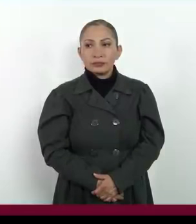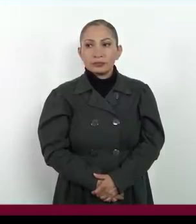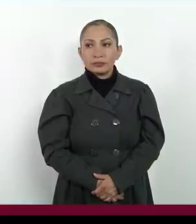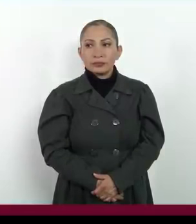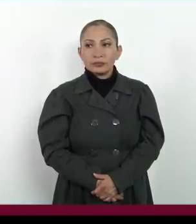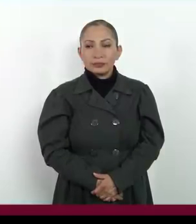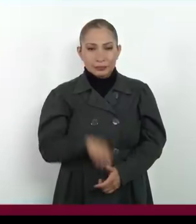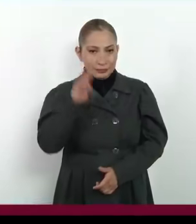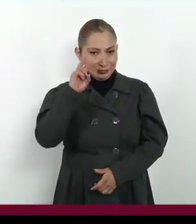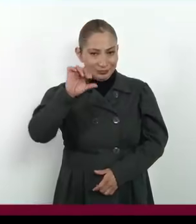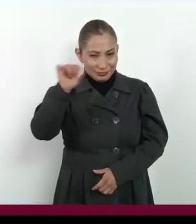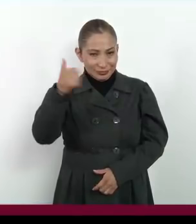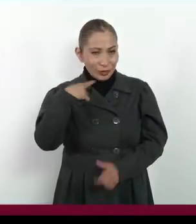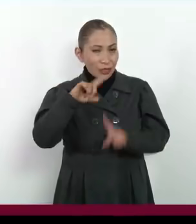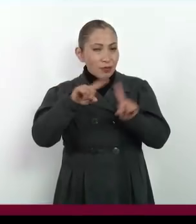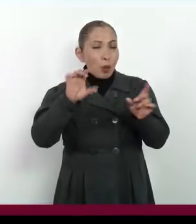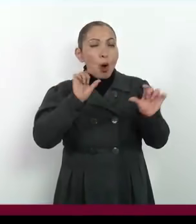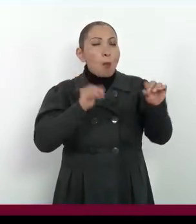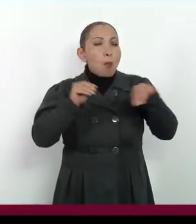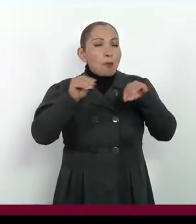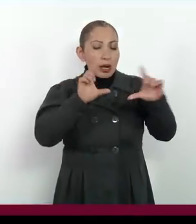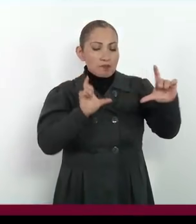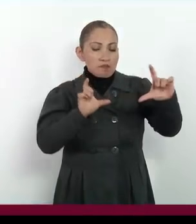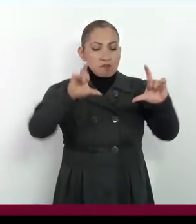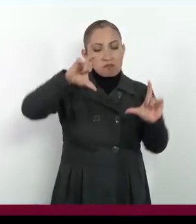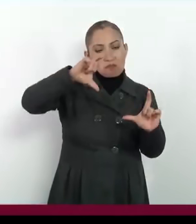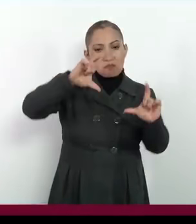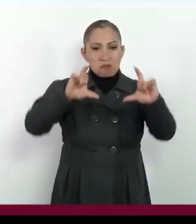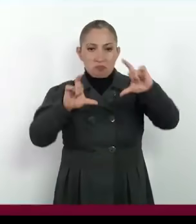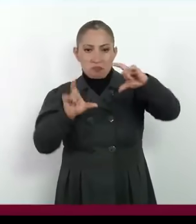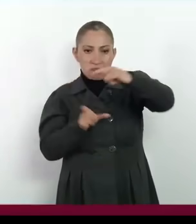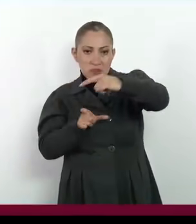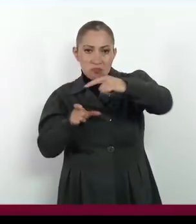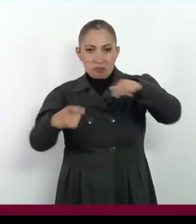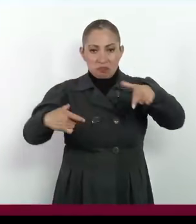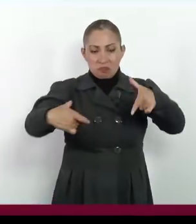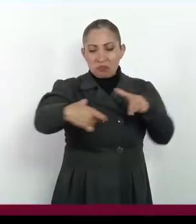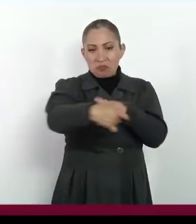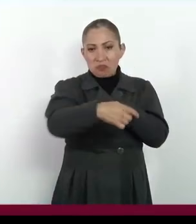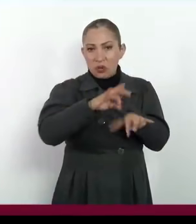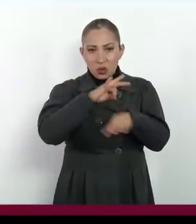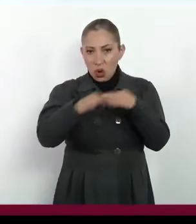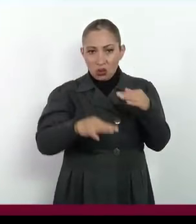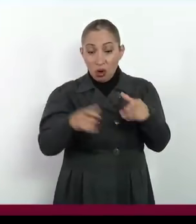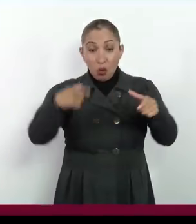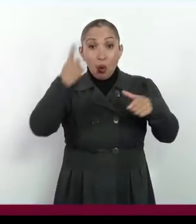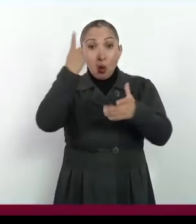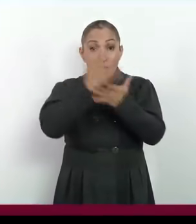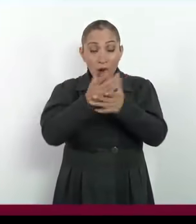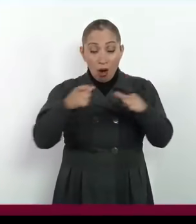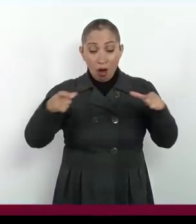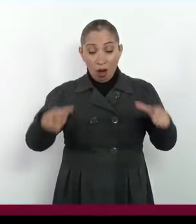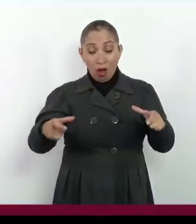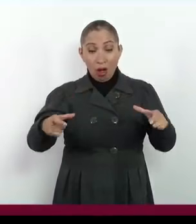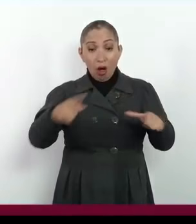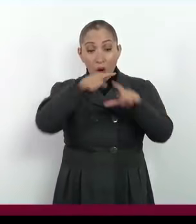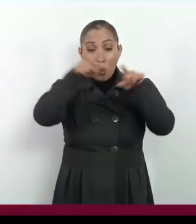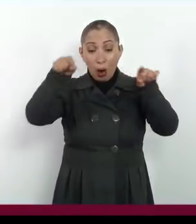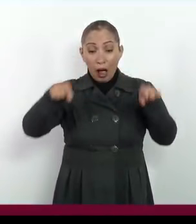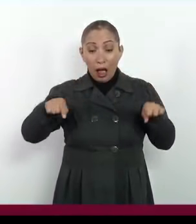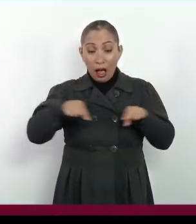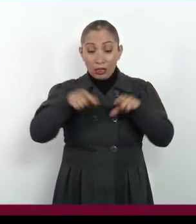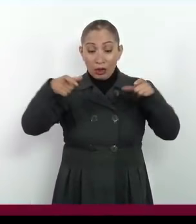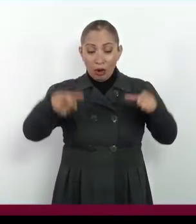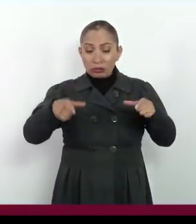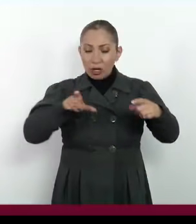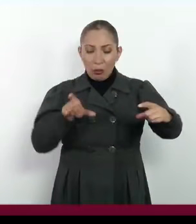¿Ok? Ahí tienen ustedes este plano. Bueno, por supuesto, todos los planos se extienden en todas las direcciones, ¿verdad? No son sólo cuadrados, sino